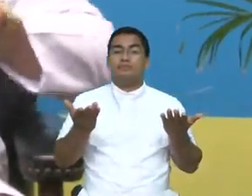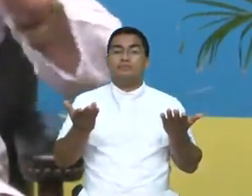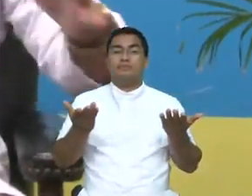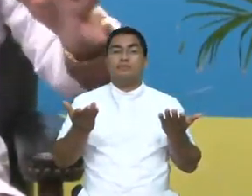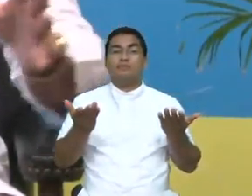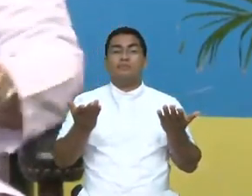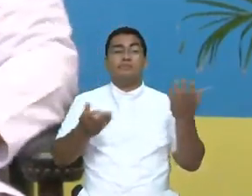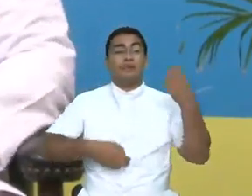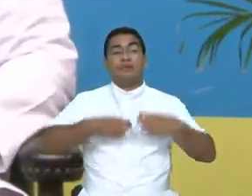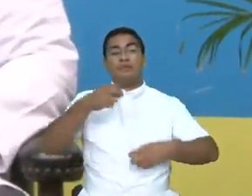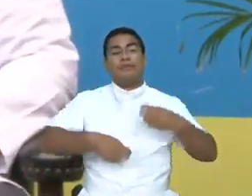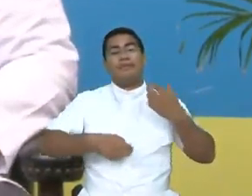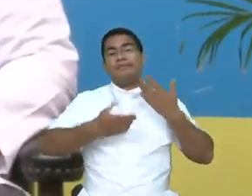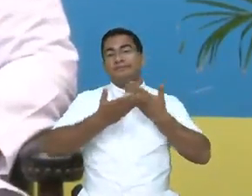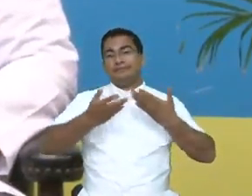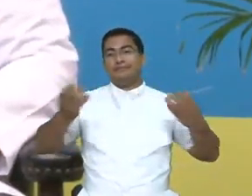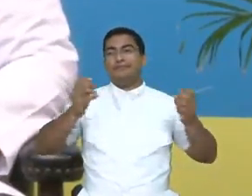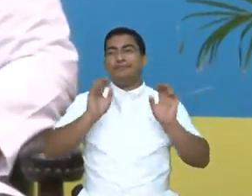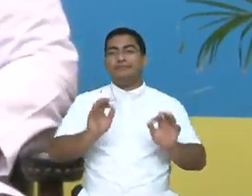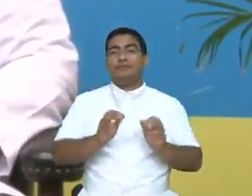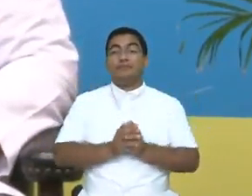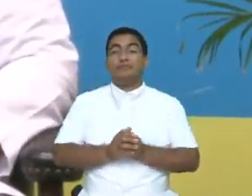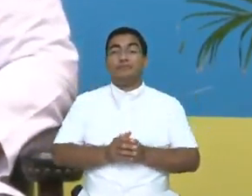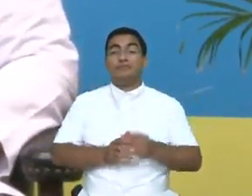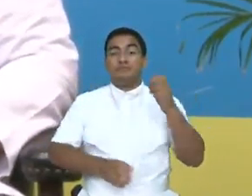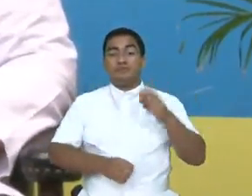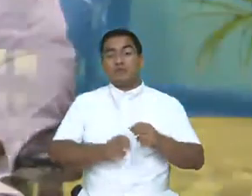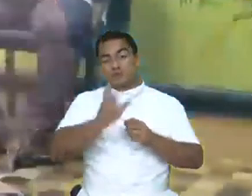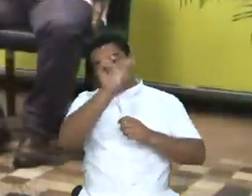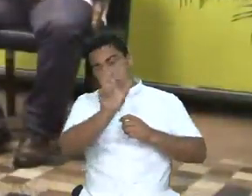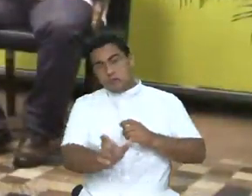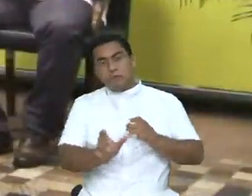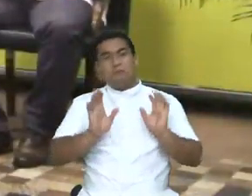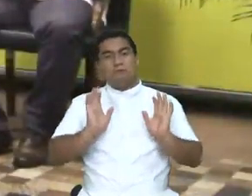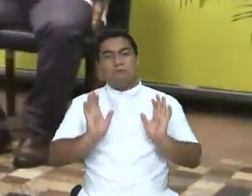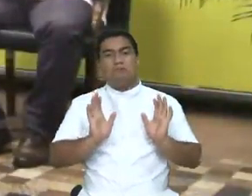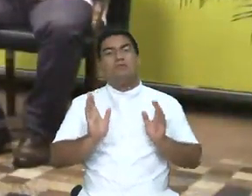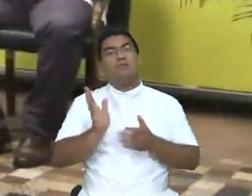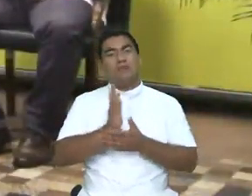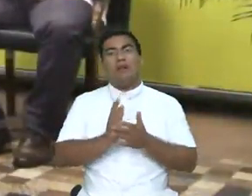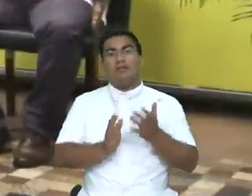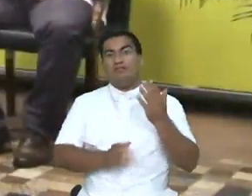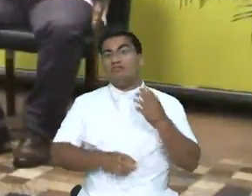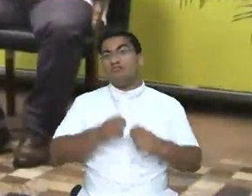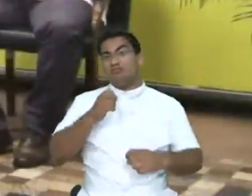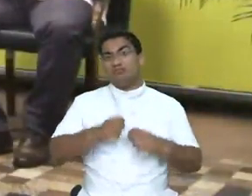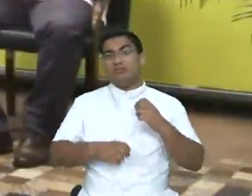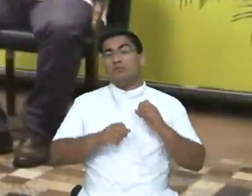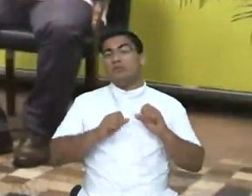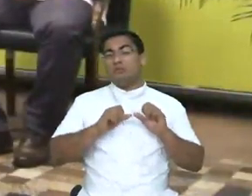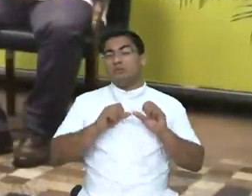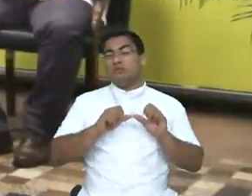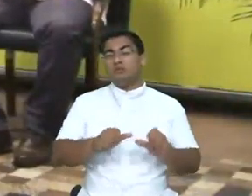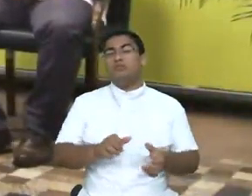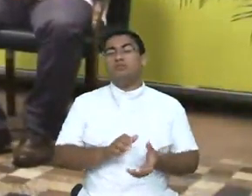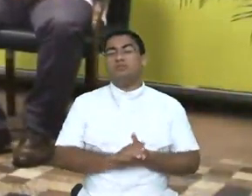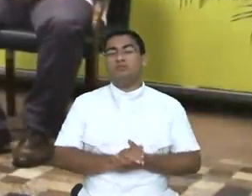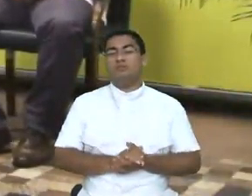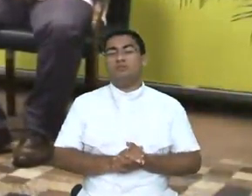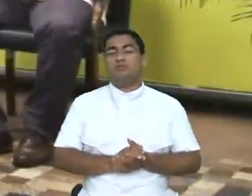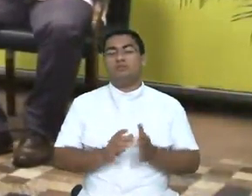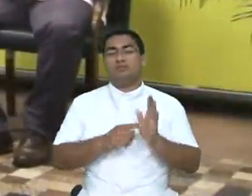para solucionar estos problemas relacionados a fracturas. ¿Queda alguna lesión, obviamente? Claro, quedan algunos con secuelas. ¿Con secuelas? ¿Secuelas? Sí, con